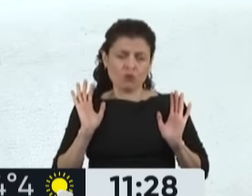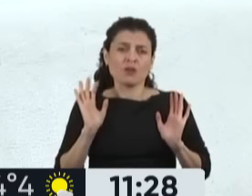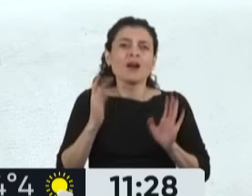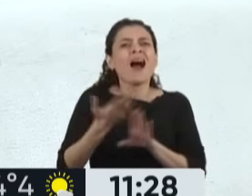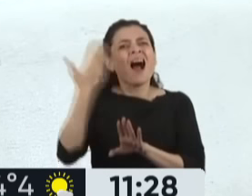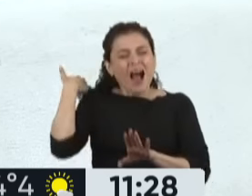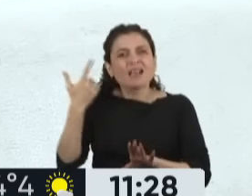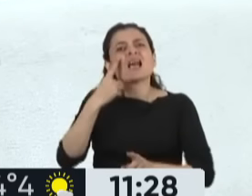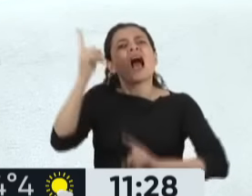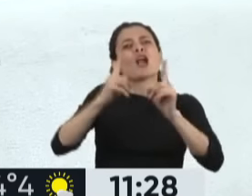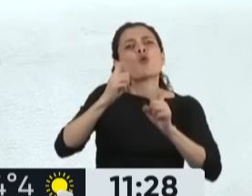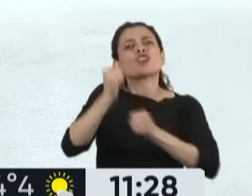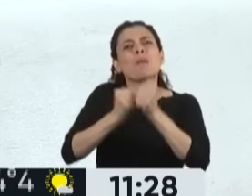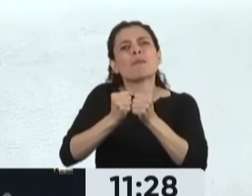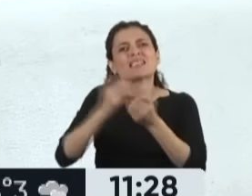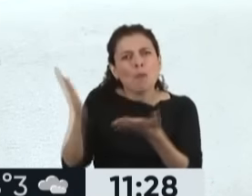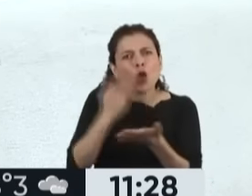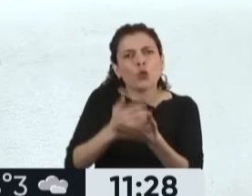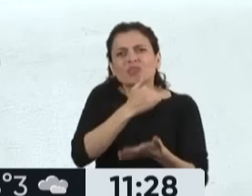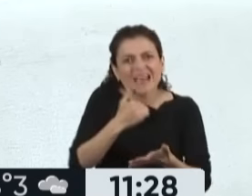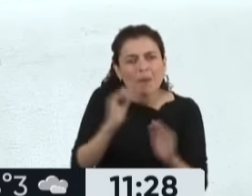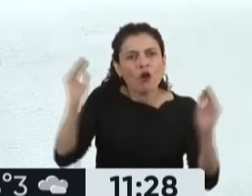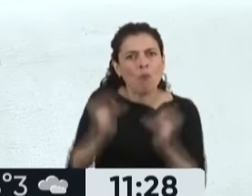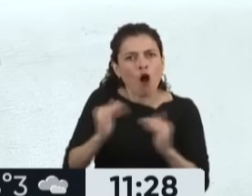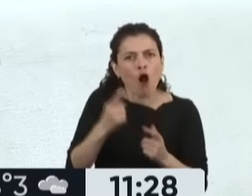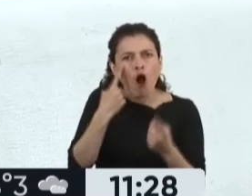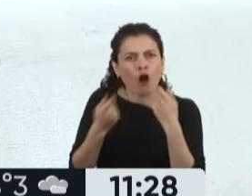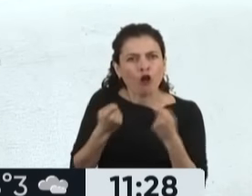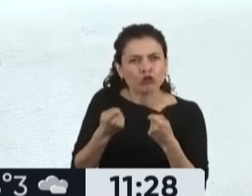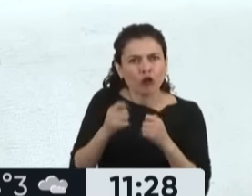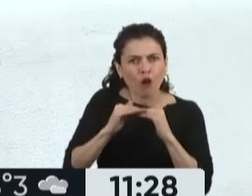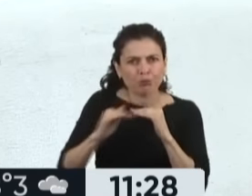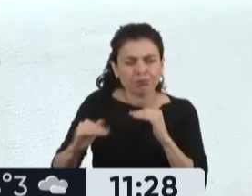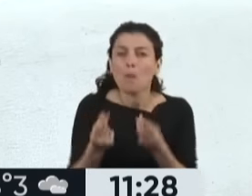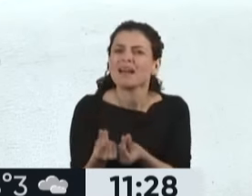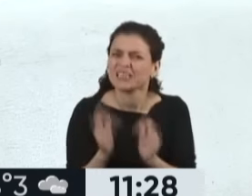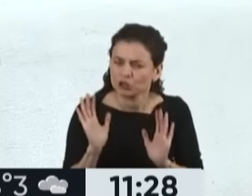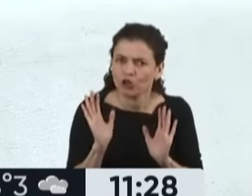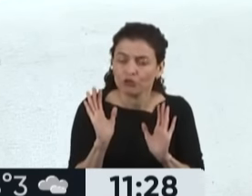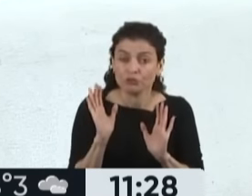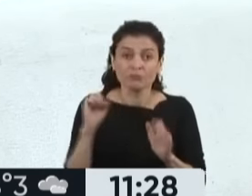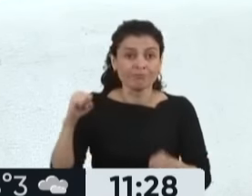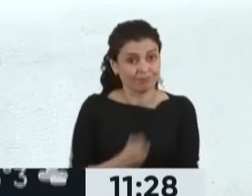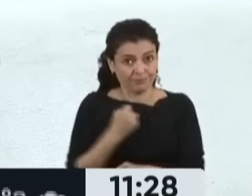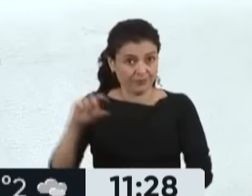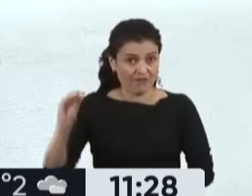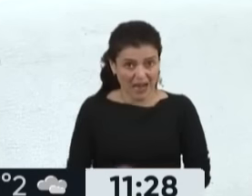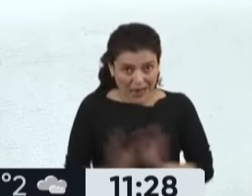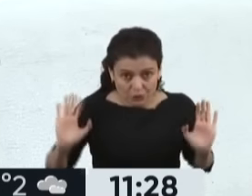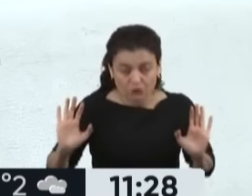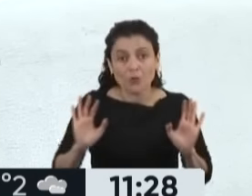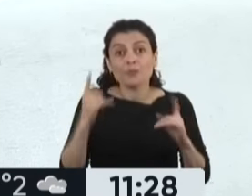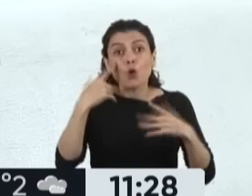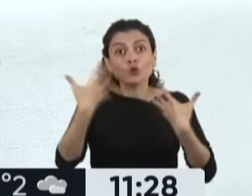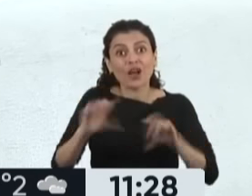ahí de que algunos laboratorios, ¿no?, por unos días o unos meses mantuvieran algunos precios. Sin embargo, bueno, acá agarré 2 tickets